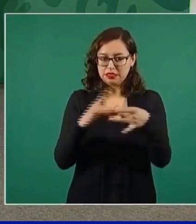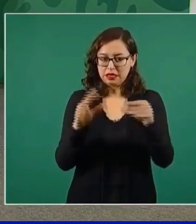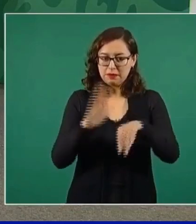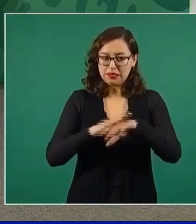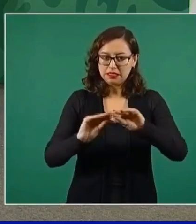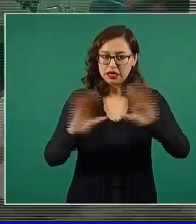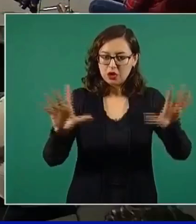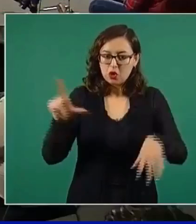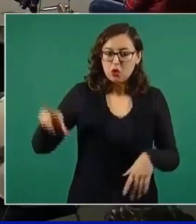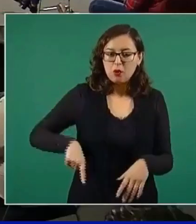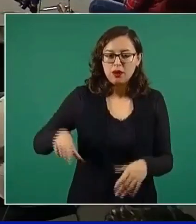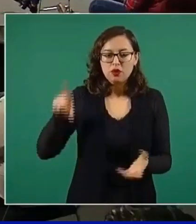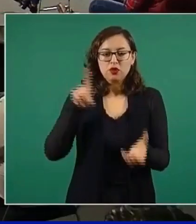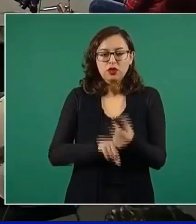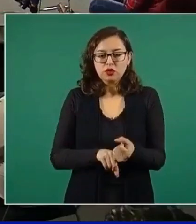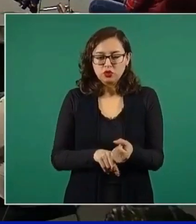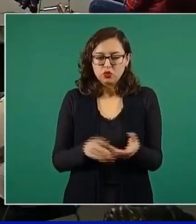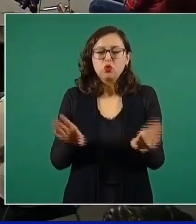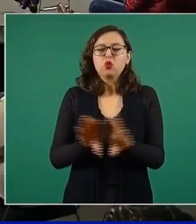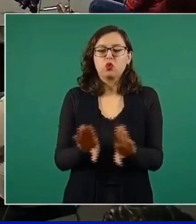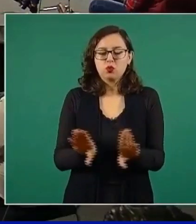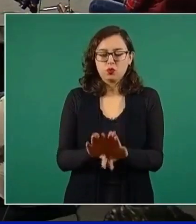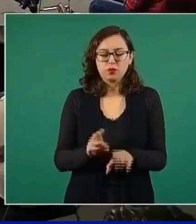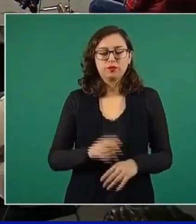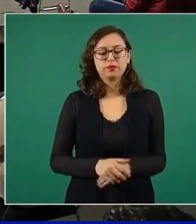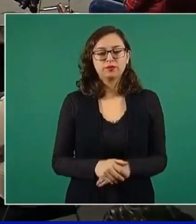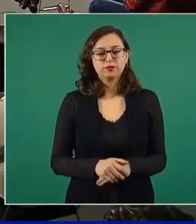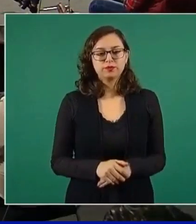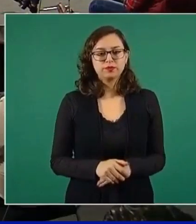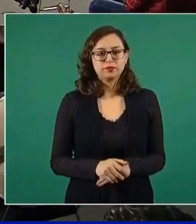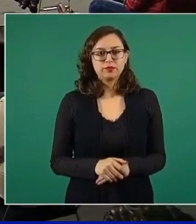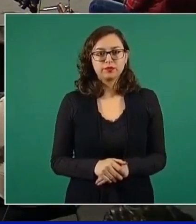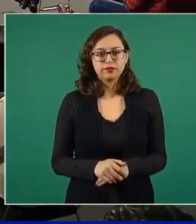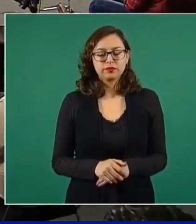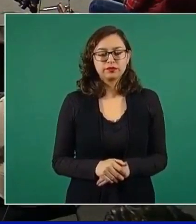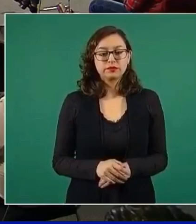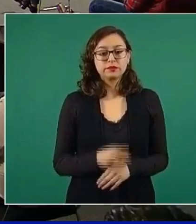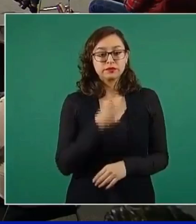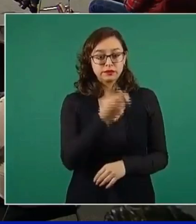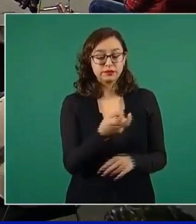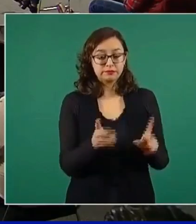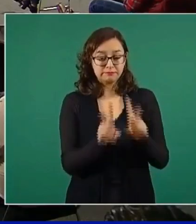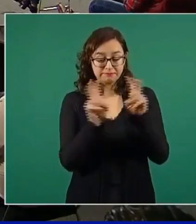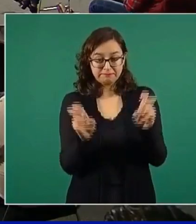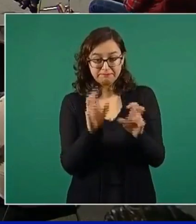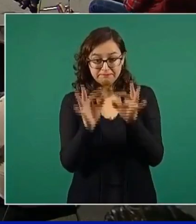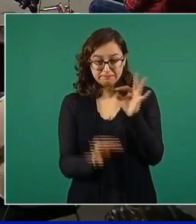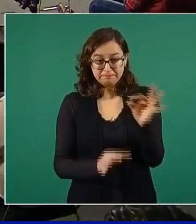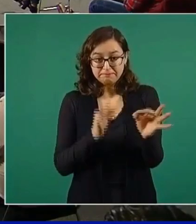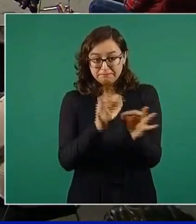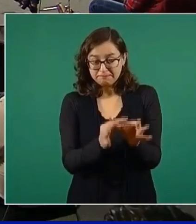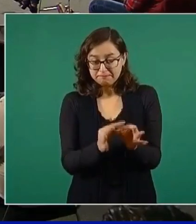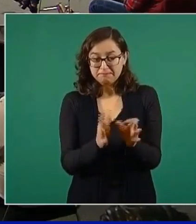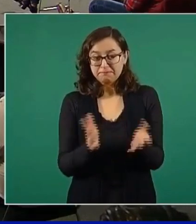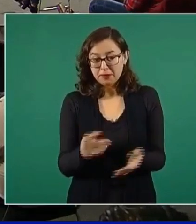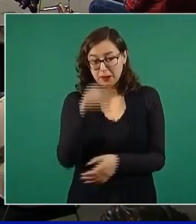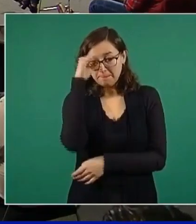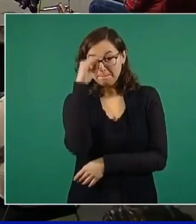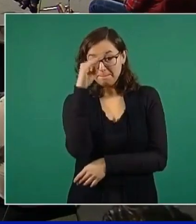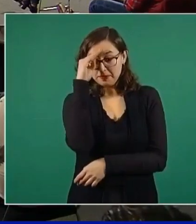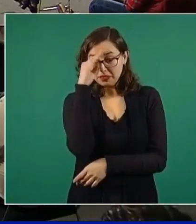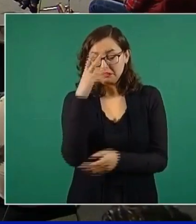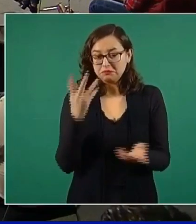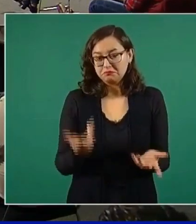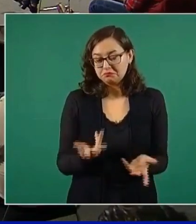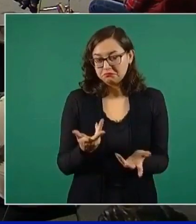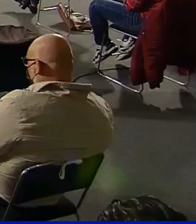públicos. Claro, en este caso concreto, para concluir este primer tema, presidente, ¿usted ve viable en un momento dado, dependiendo de la información